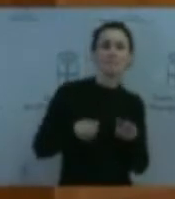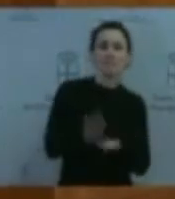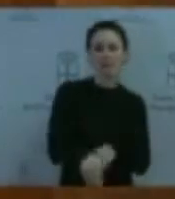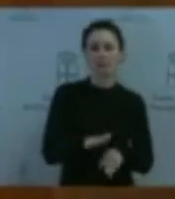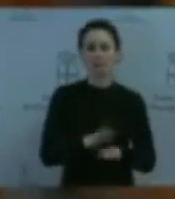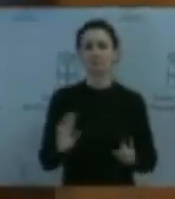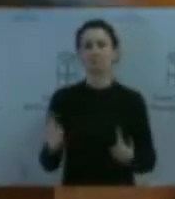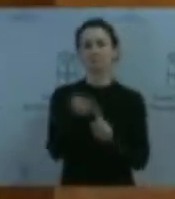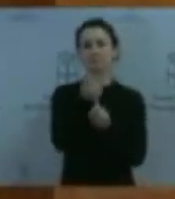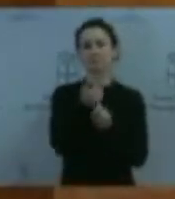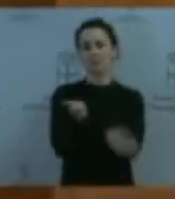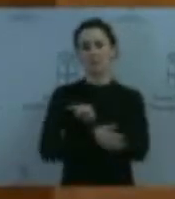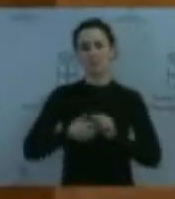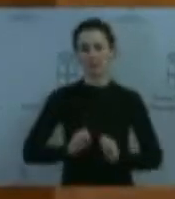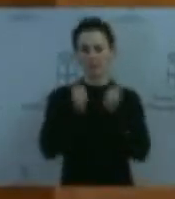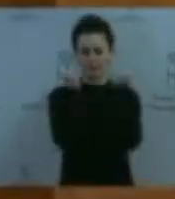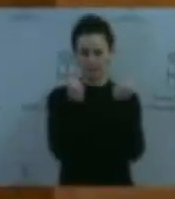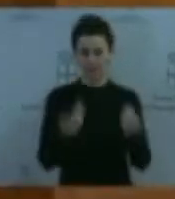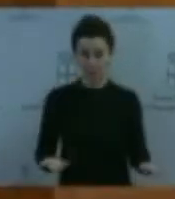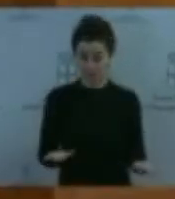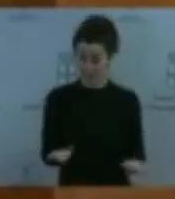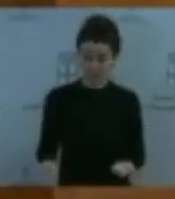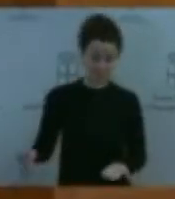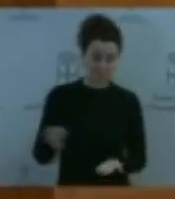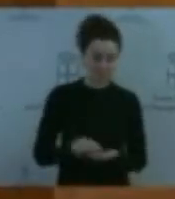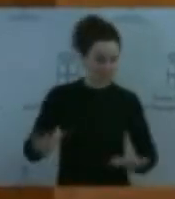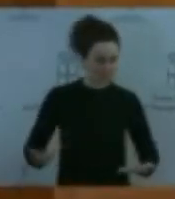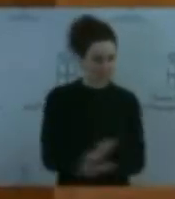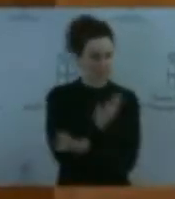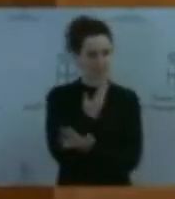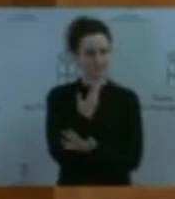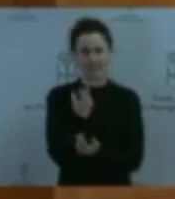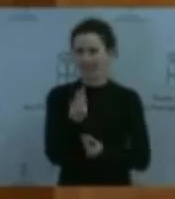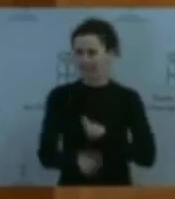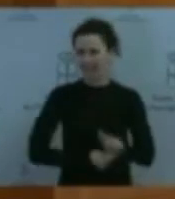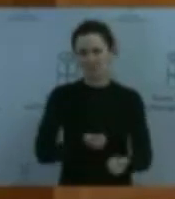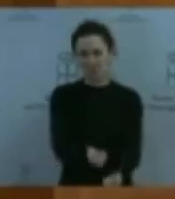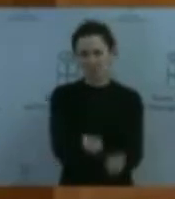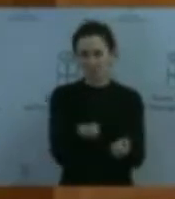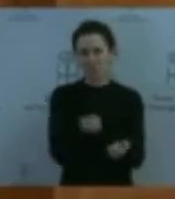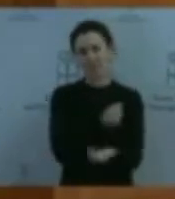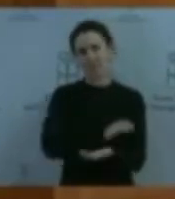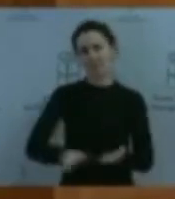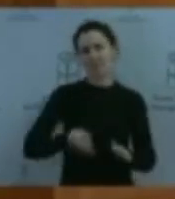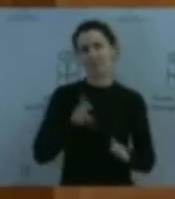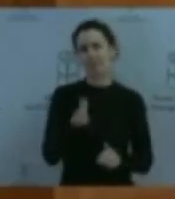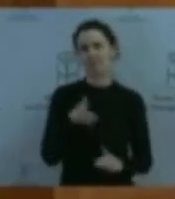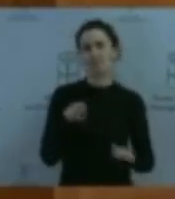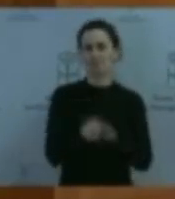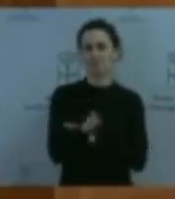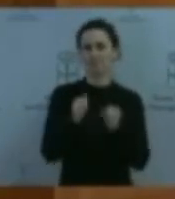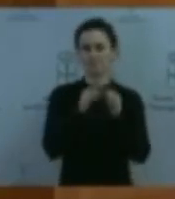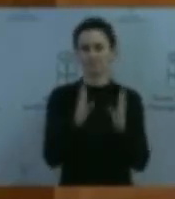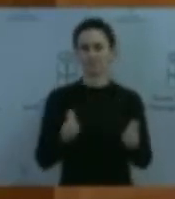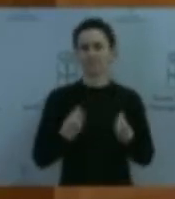aún más impactante que se haya hecho tan poco para garantizar el derecho a la vivienda. Según la Fundación FOESA, que cita,